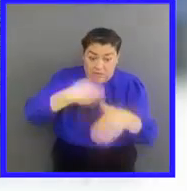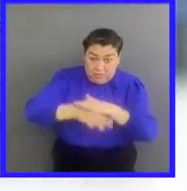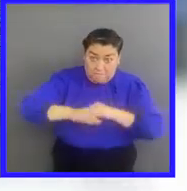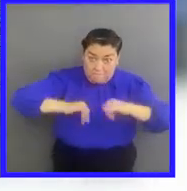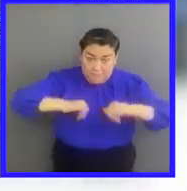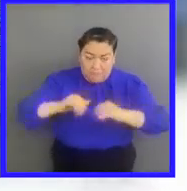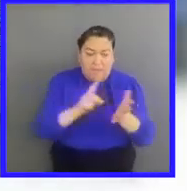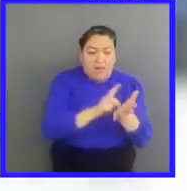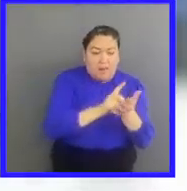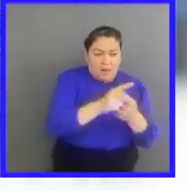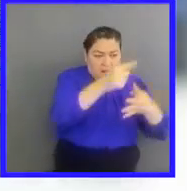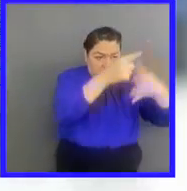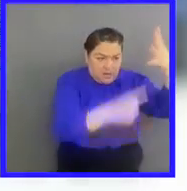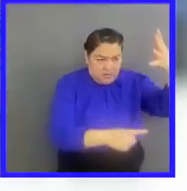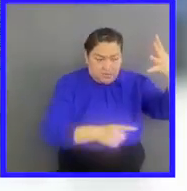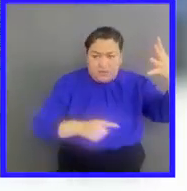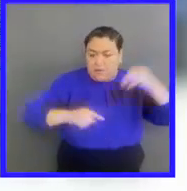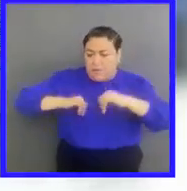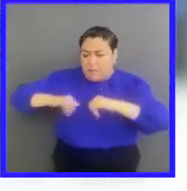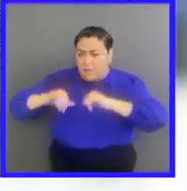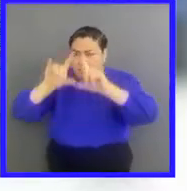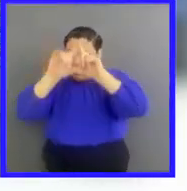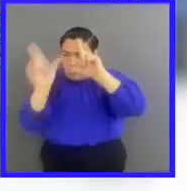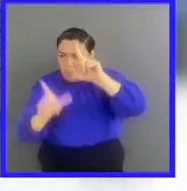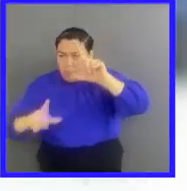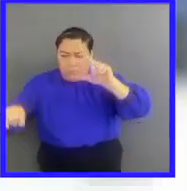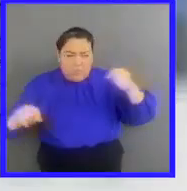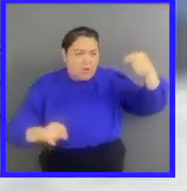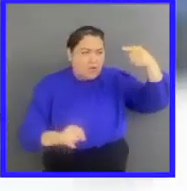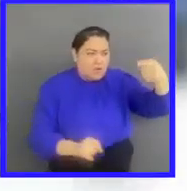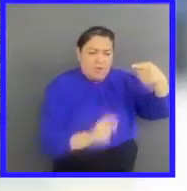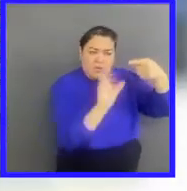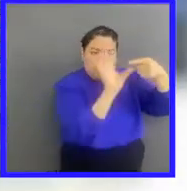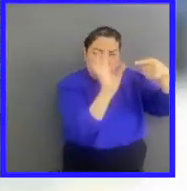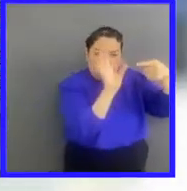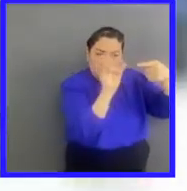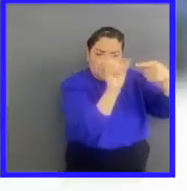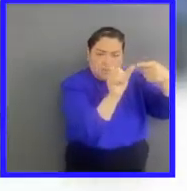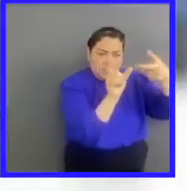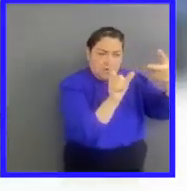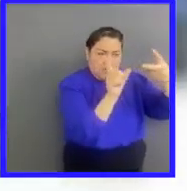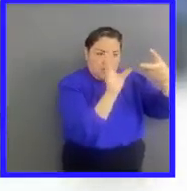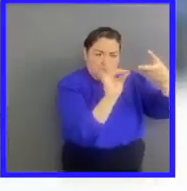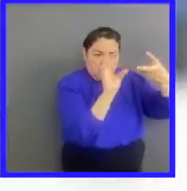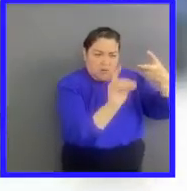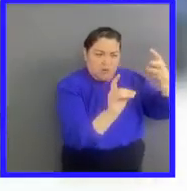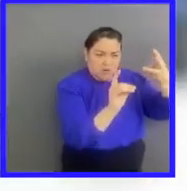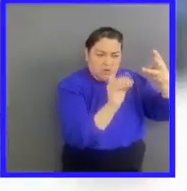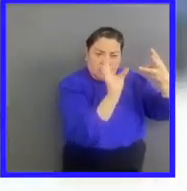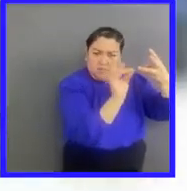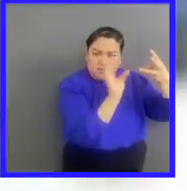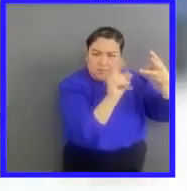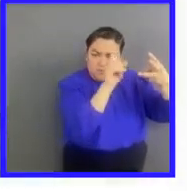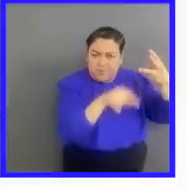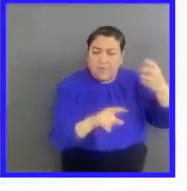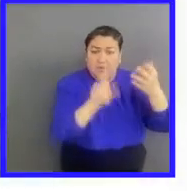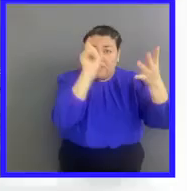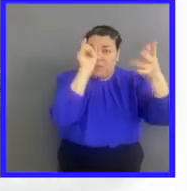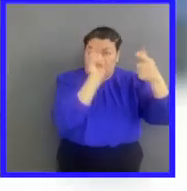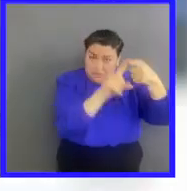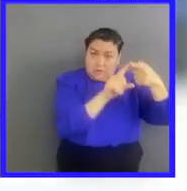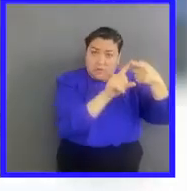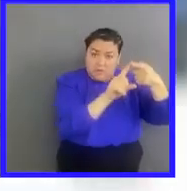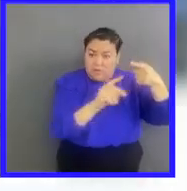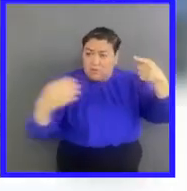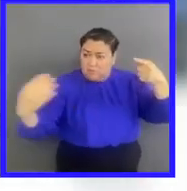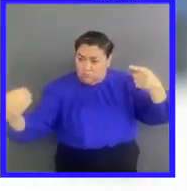uno aparece con una breve descripción para ayudar a identificar el que se desea explorar. Al seleccionar un derecho se desplegarán las